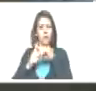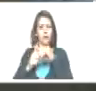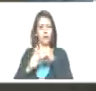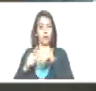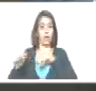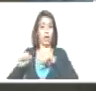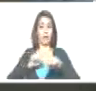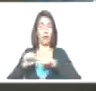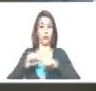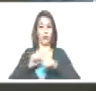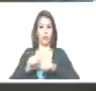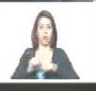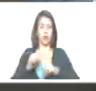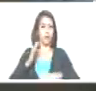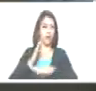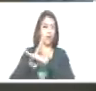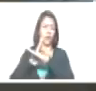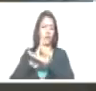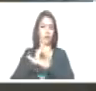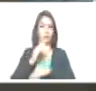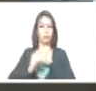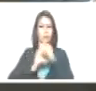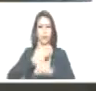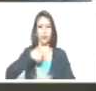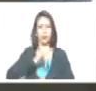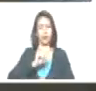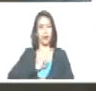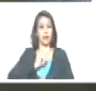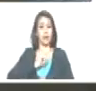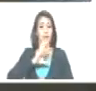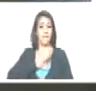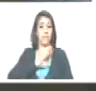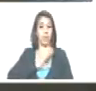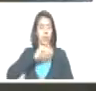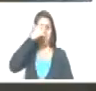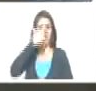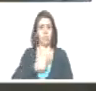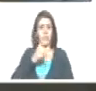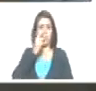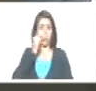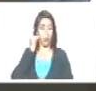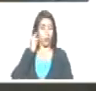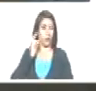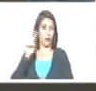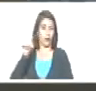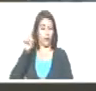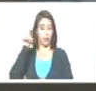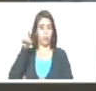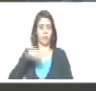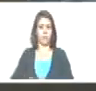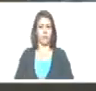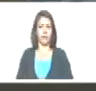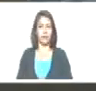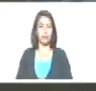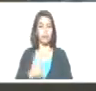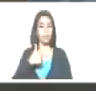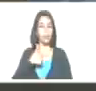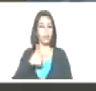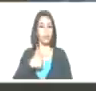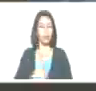que van en contra de lo que somos por identidad propia los venezolanos y las venezolanas. Yo,